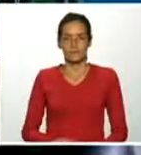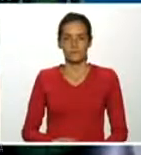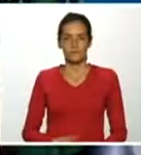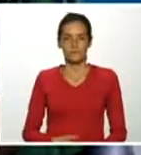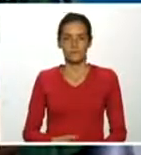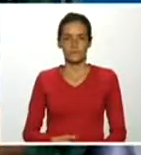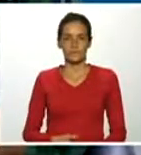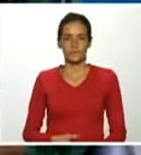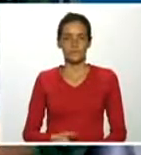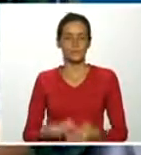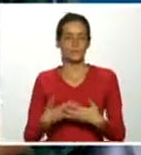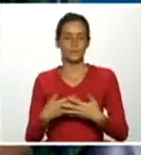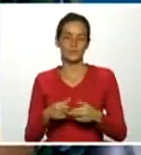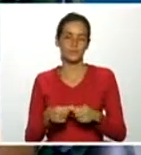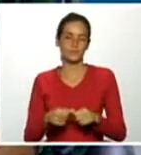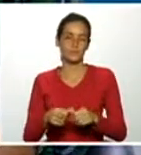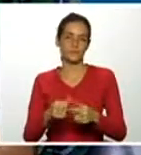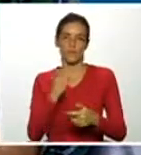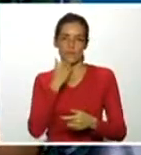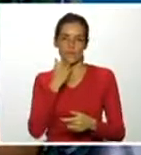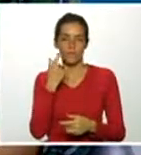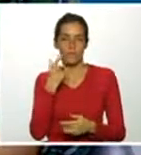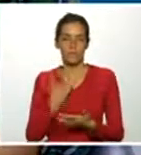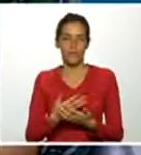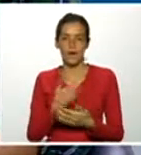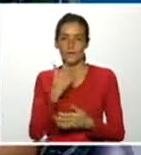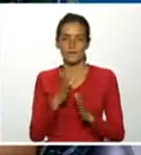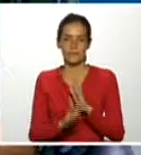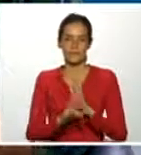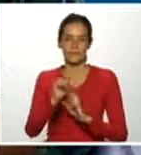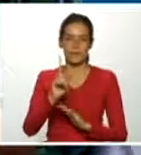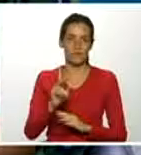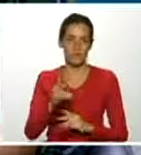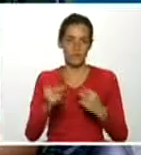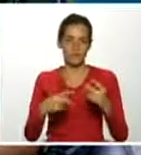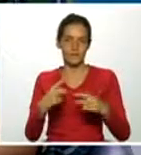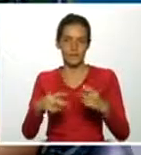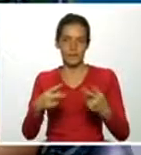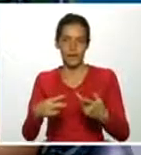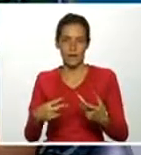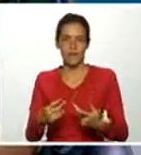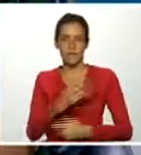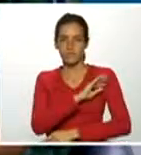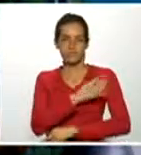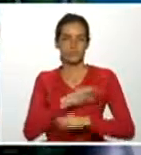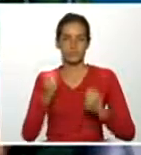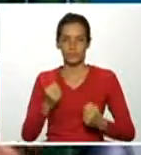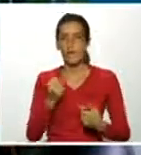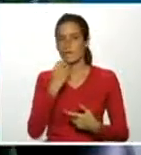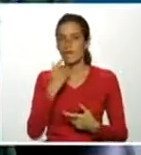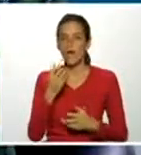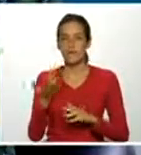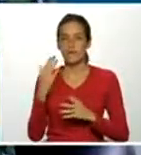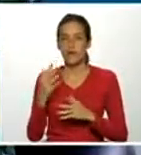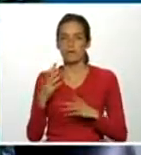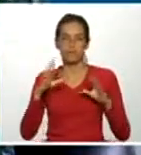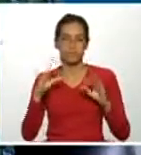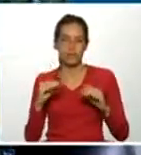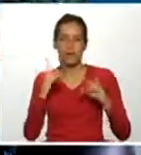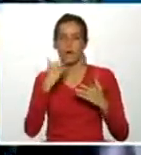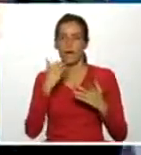la guerra es asimétrica, ¿sí? Venimos desarrollando progresivamente potenciales que estuvieron dormidos,